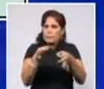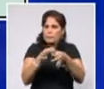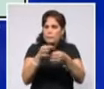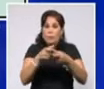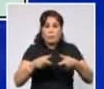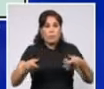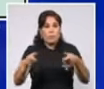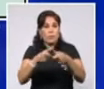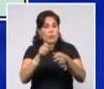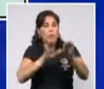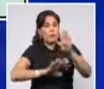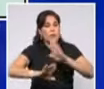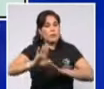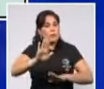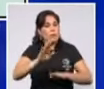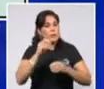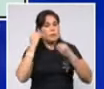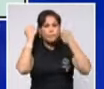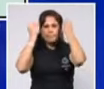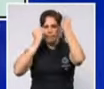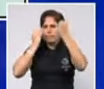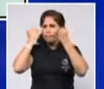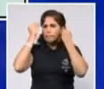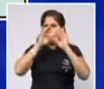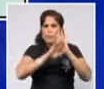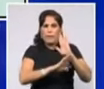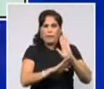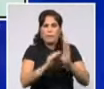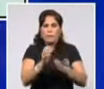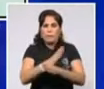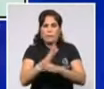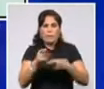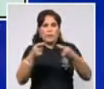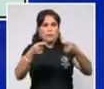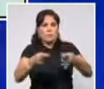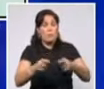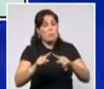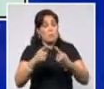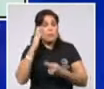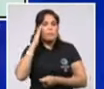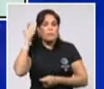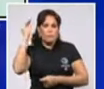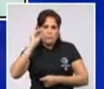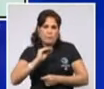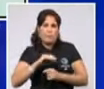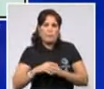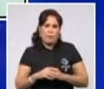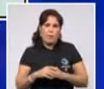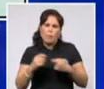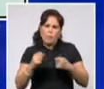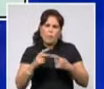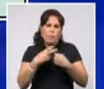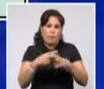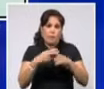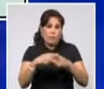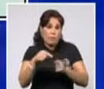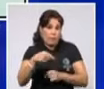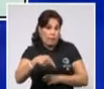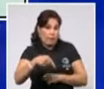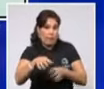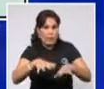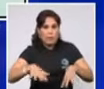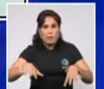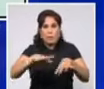Defensa analiza profundamente, adopta medidas, porque indiscutiblemente debe resolver la